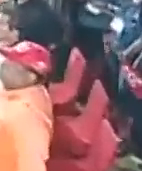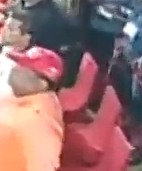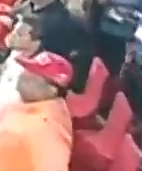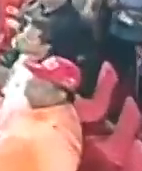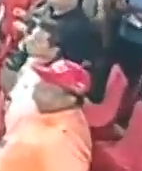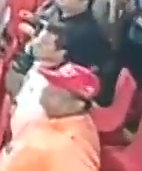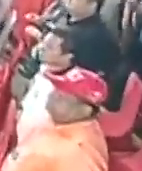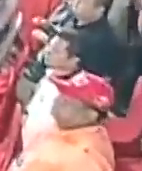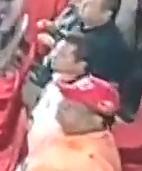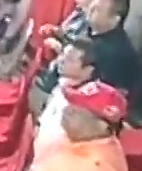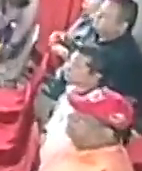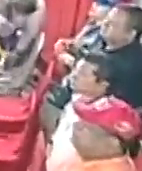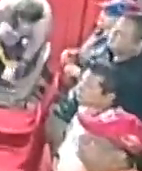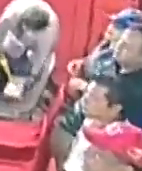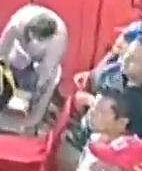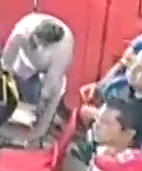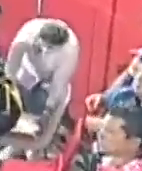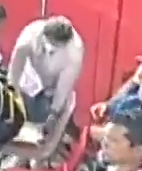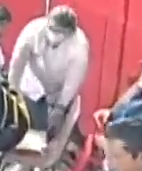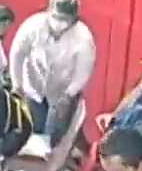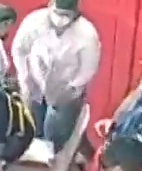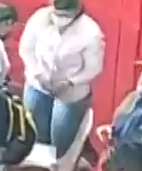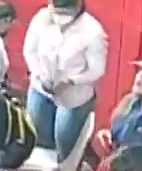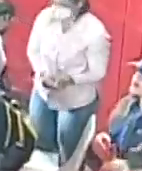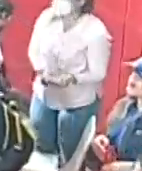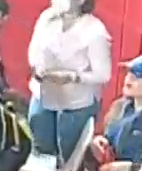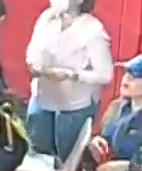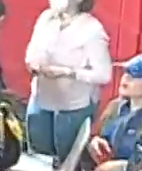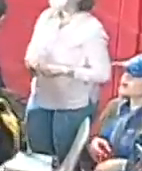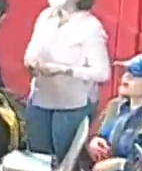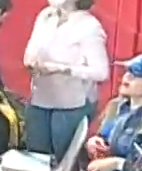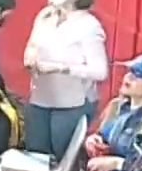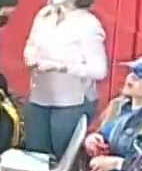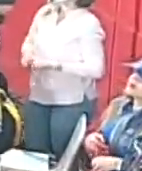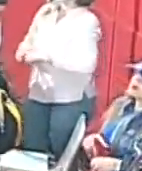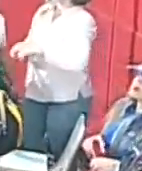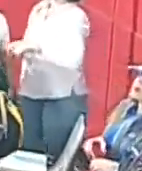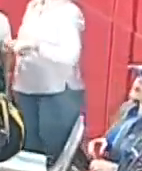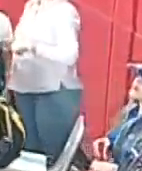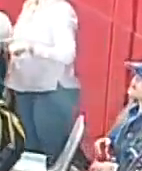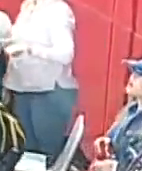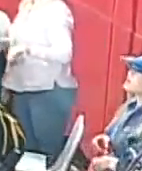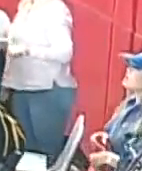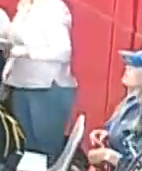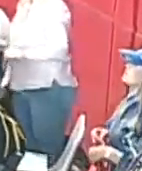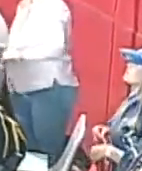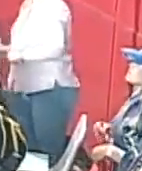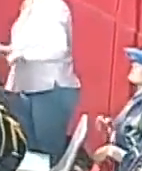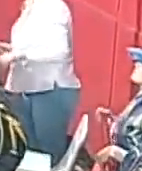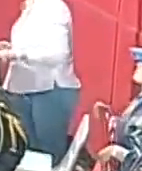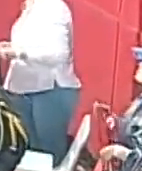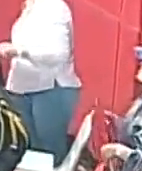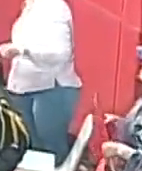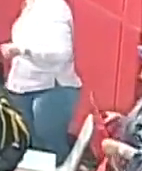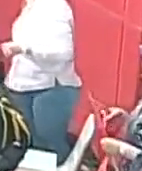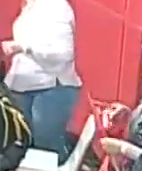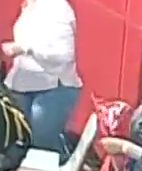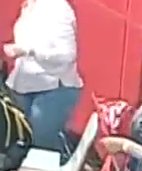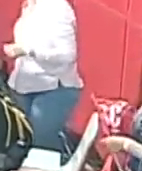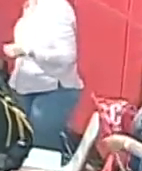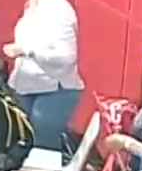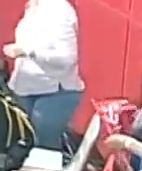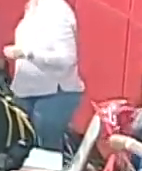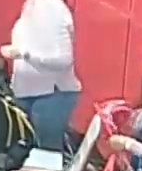vicepresidenta de Educación, Salud, Ciencia y Tecnología, Gabriela Jiménez, formarla, una instancia que se debe trabajar